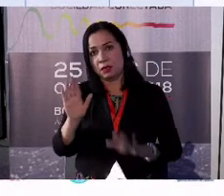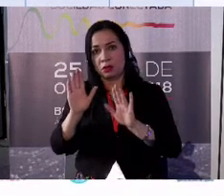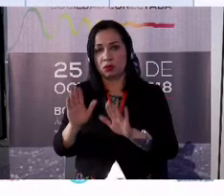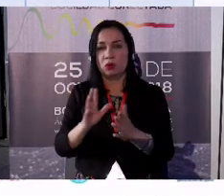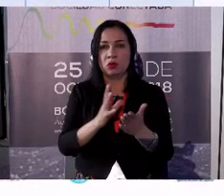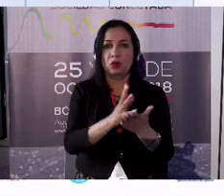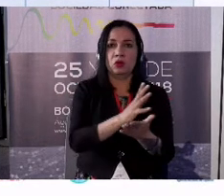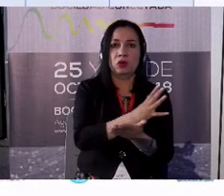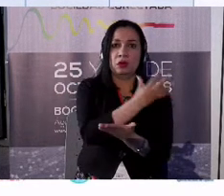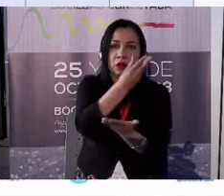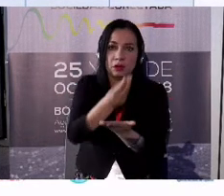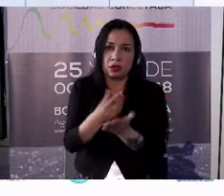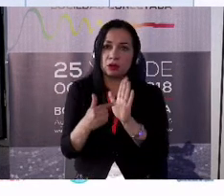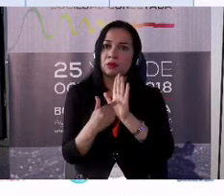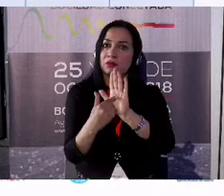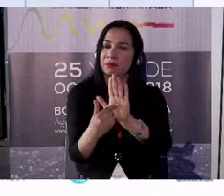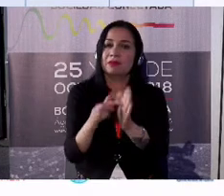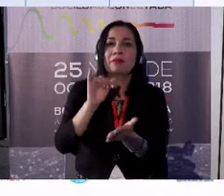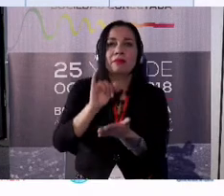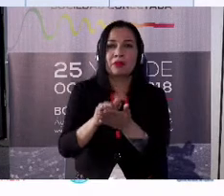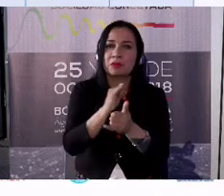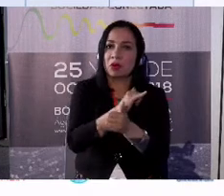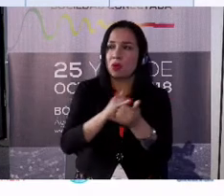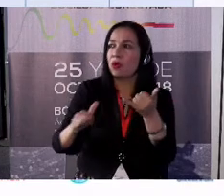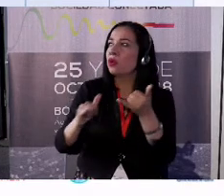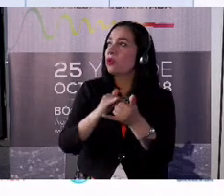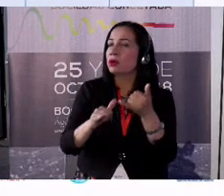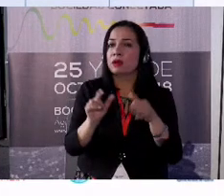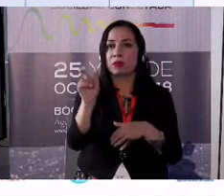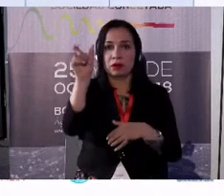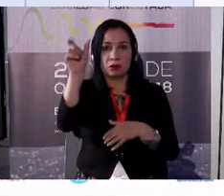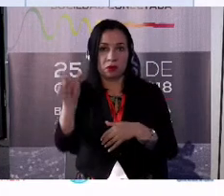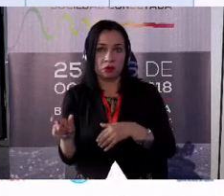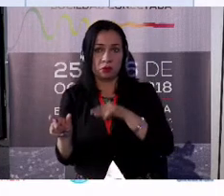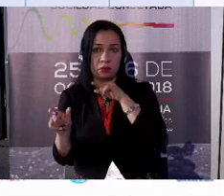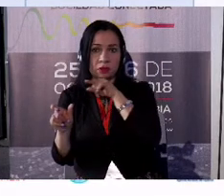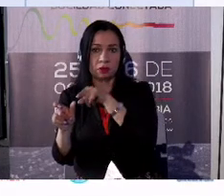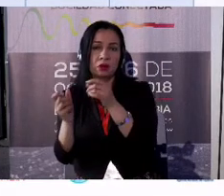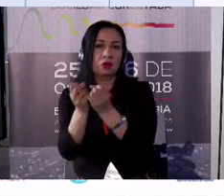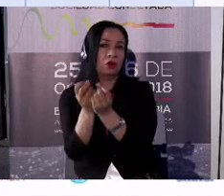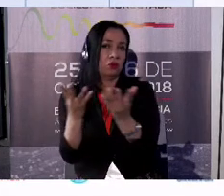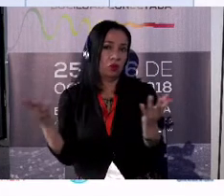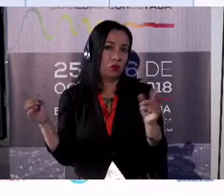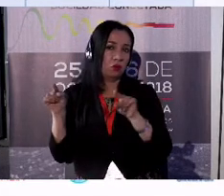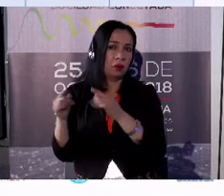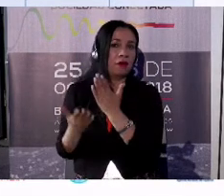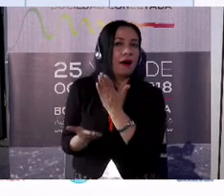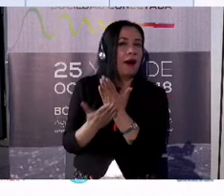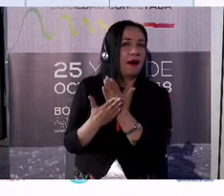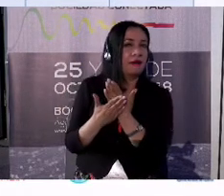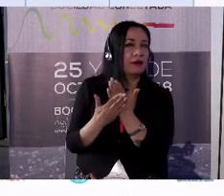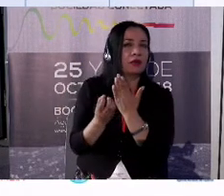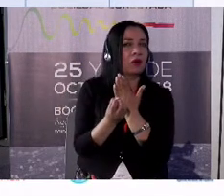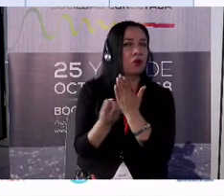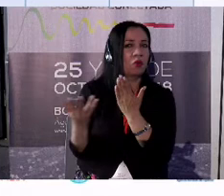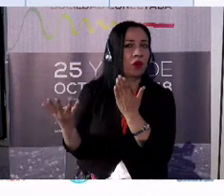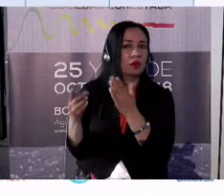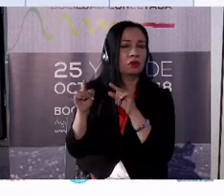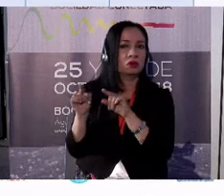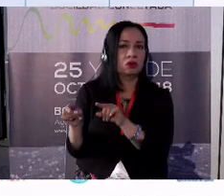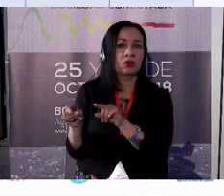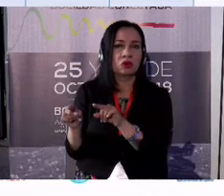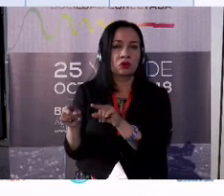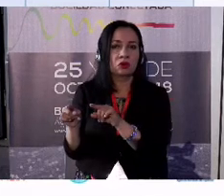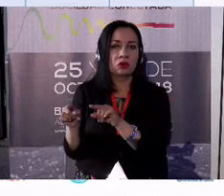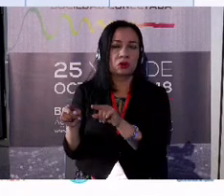Y lo que quiero es que noten la última columna, donde los números nos están diciendo también ese indicador, y pues no es